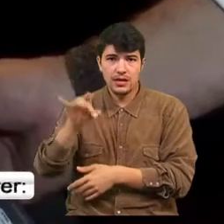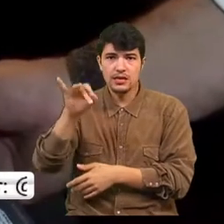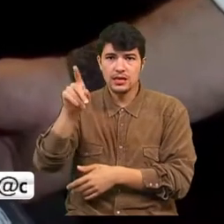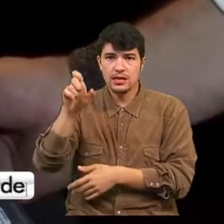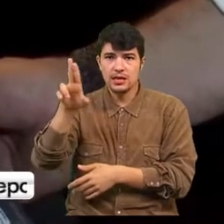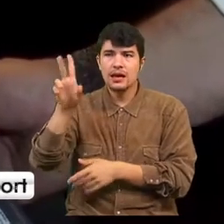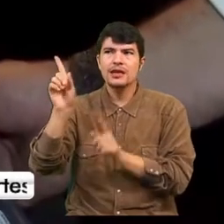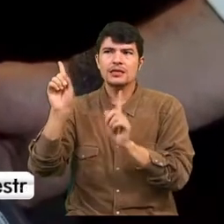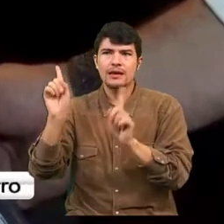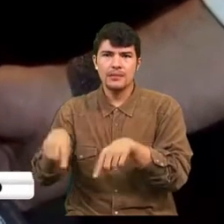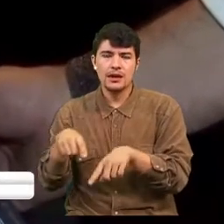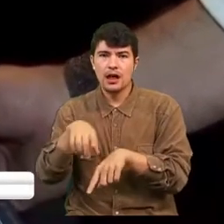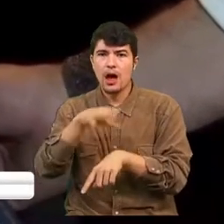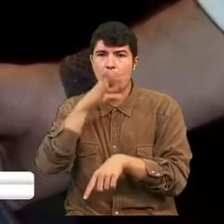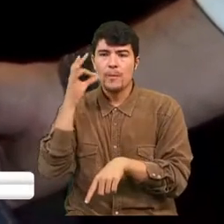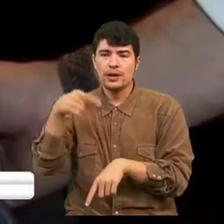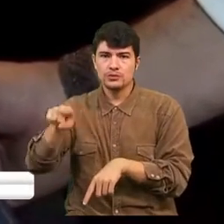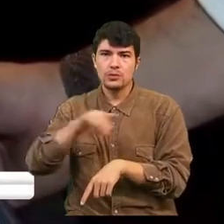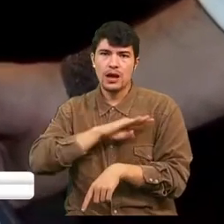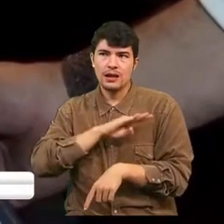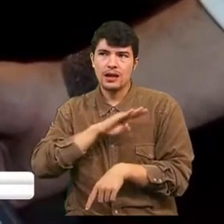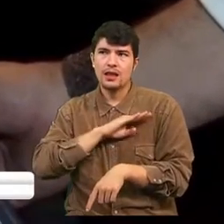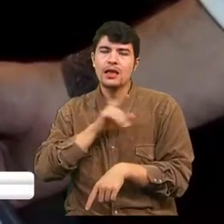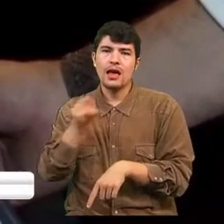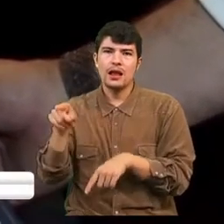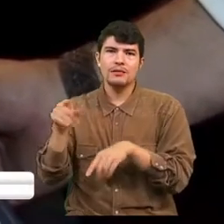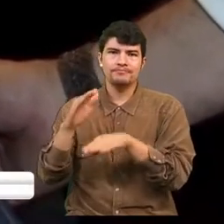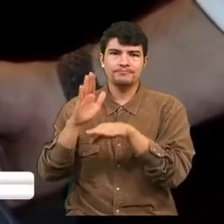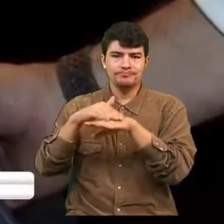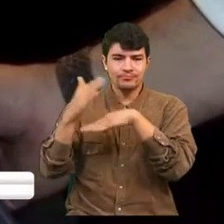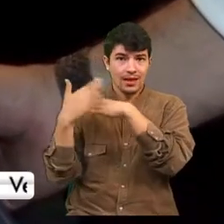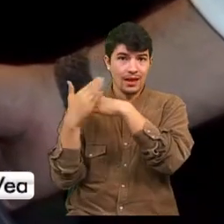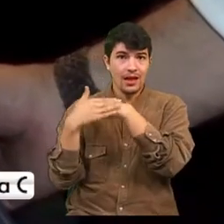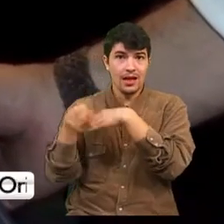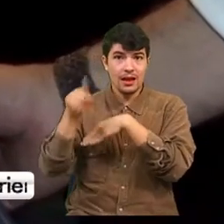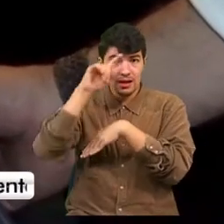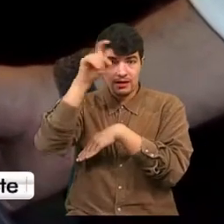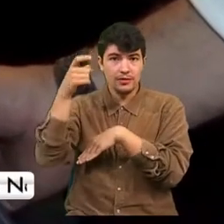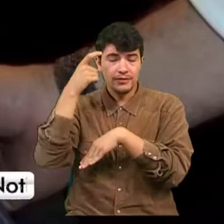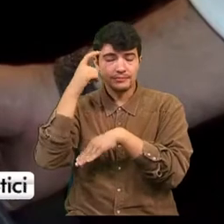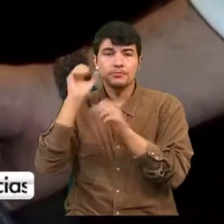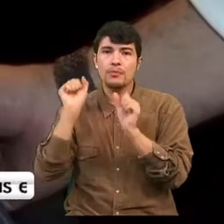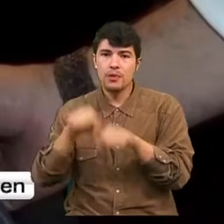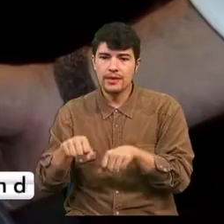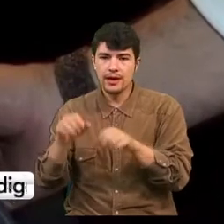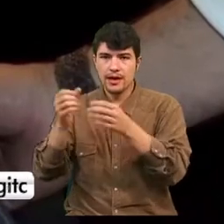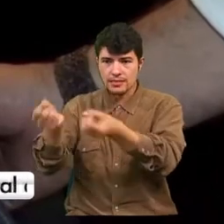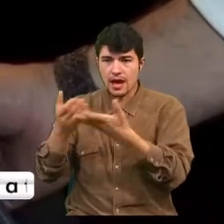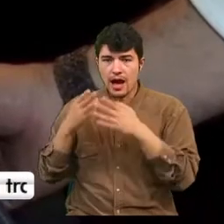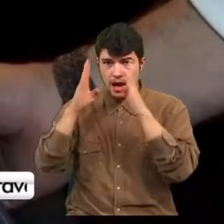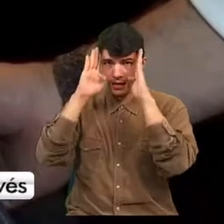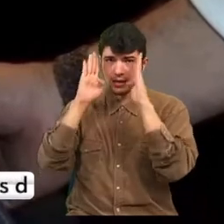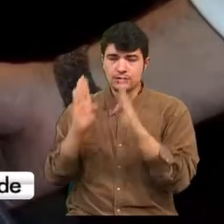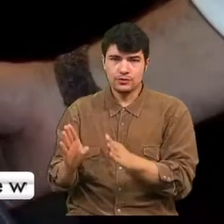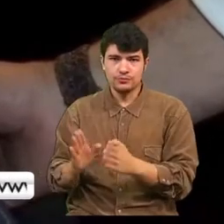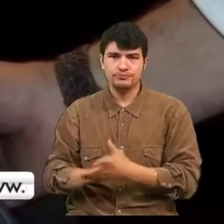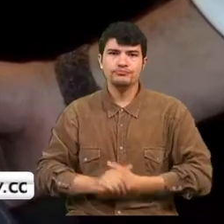también al señor alcalde, que fue el que nos convocó para que él nos tuviera en cuenta en las cosas que nos